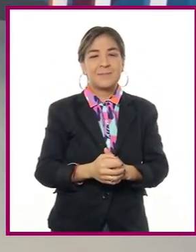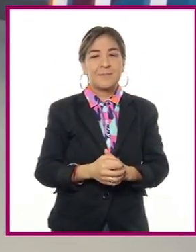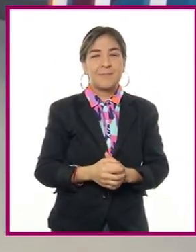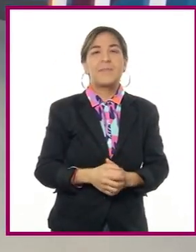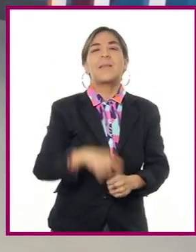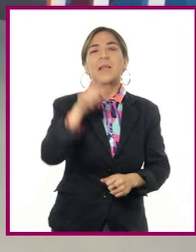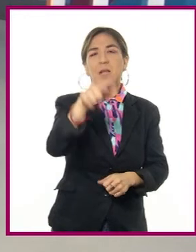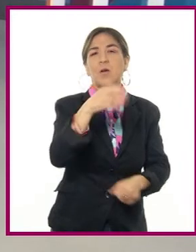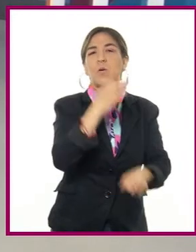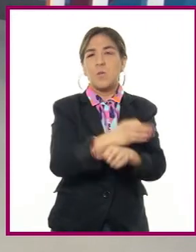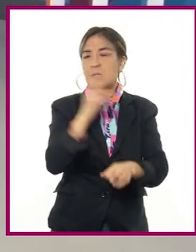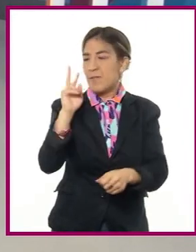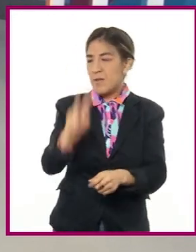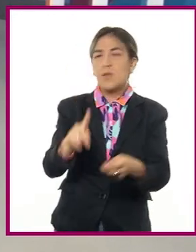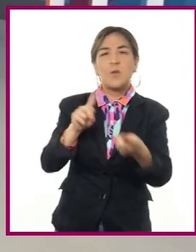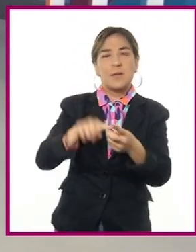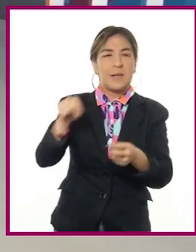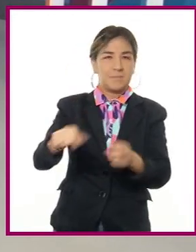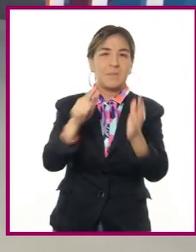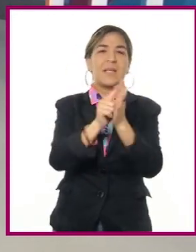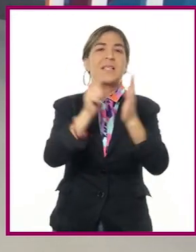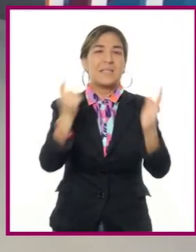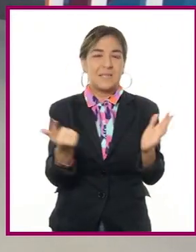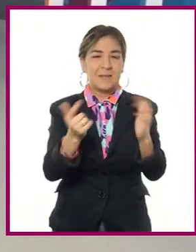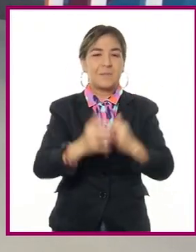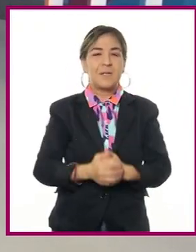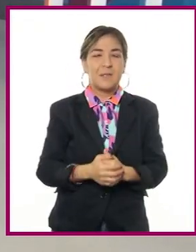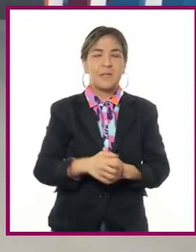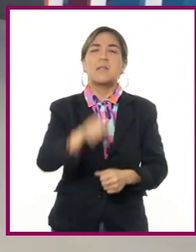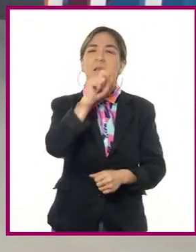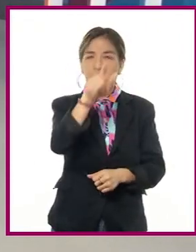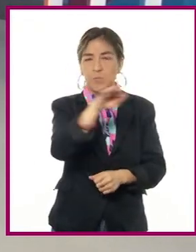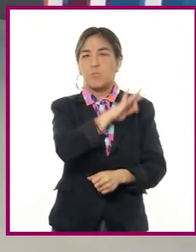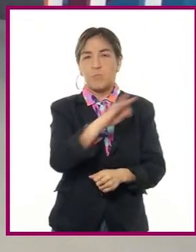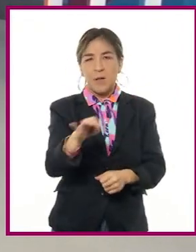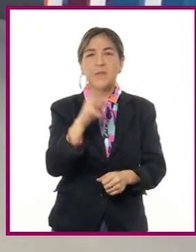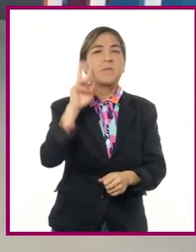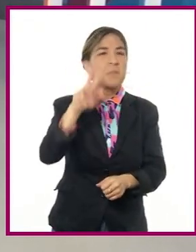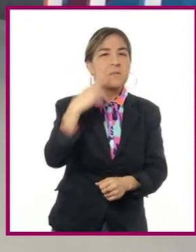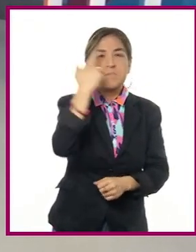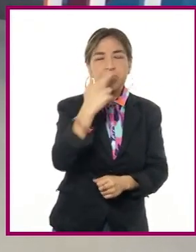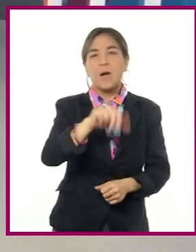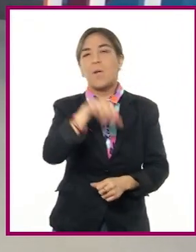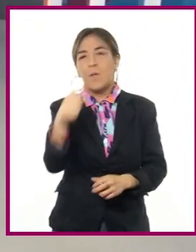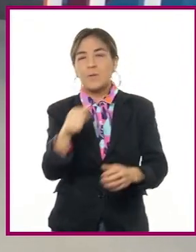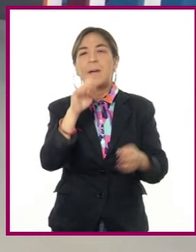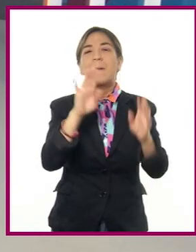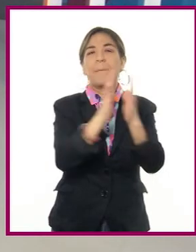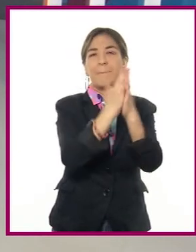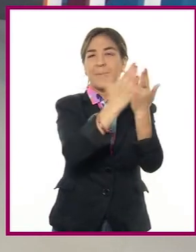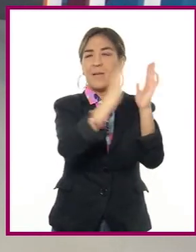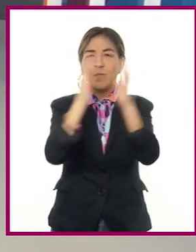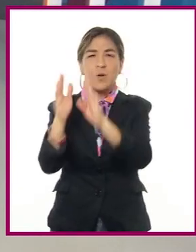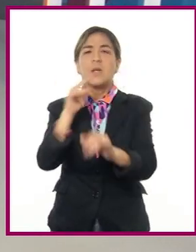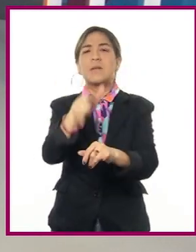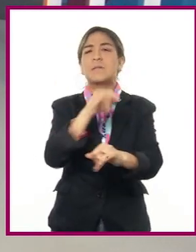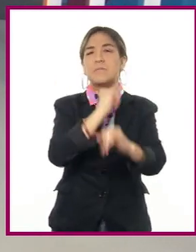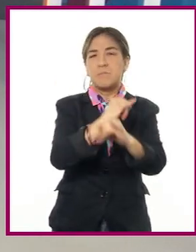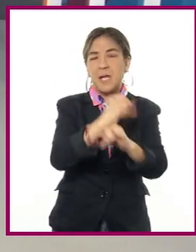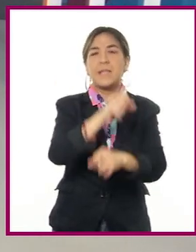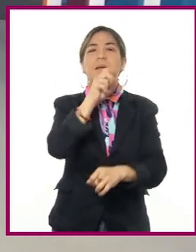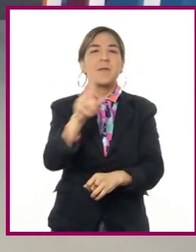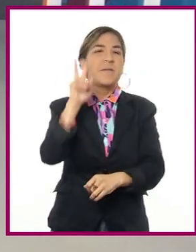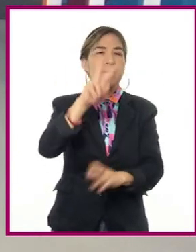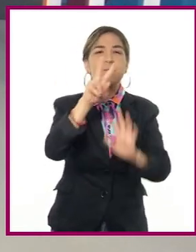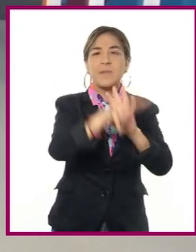sesión lo podrán encontrar en su libro de texto. También podrán consultar otras fuentes bibliográficas, digitales y